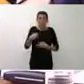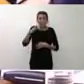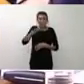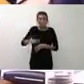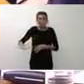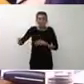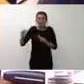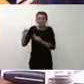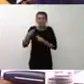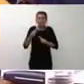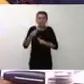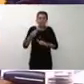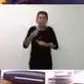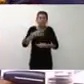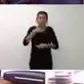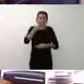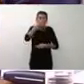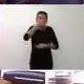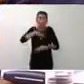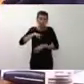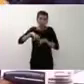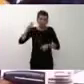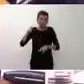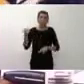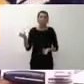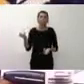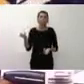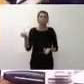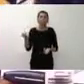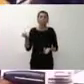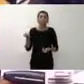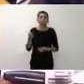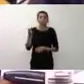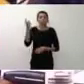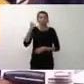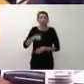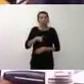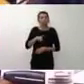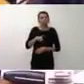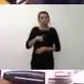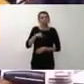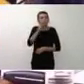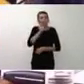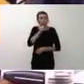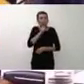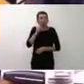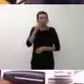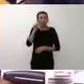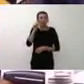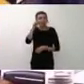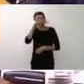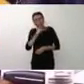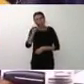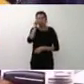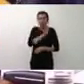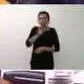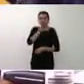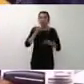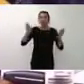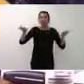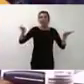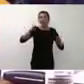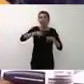su delantal. La primera vez que escuché en la barbería de Ramón, en una vieja radio, la canción de Angelitos Negros, de Antonio Machín, corrí